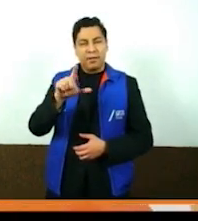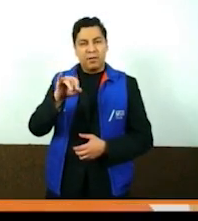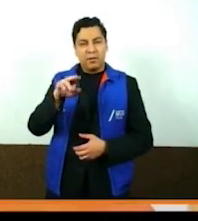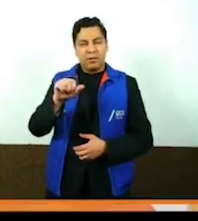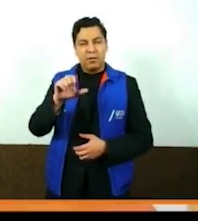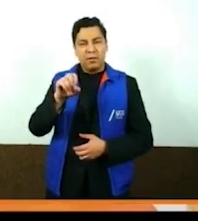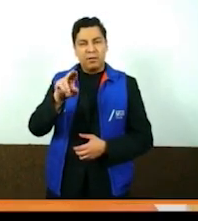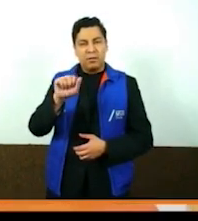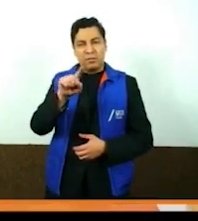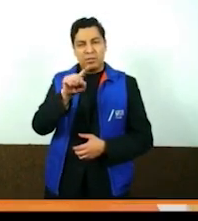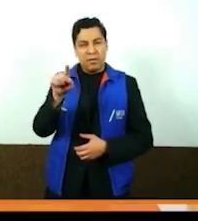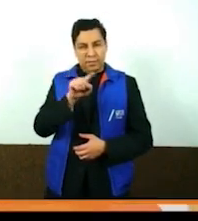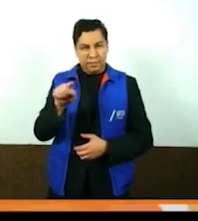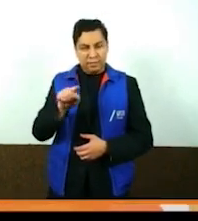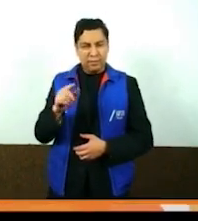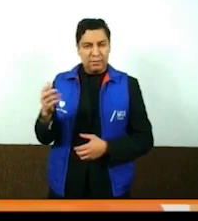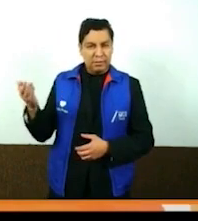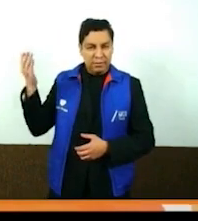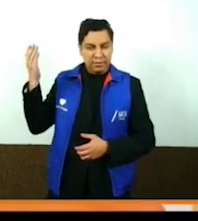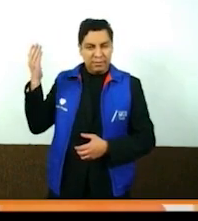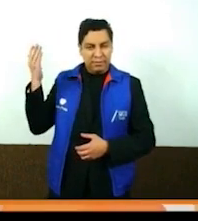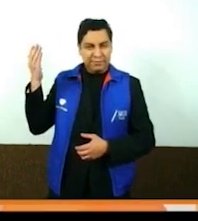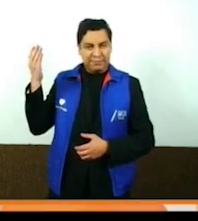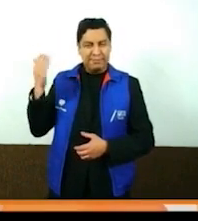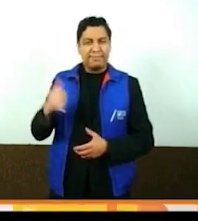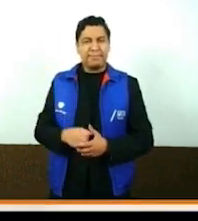Carolina Suárez Fernández,